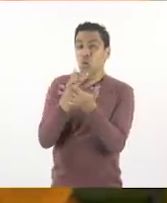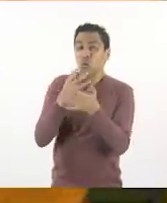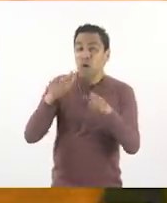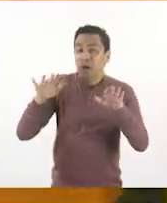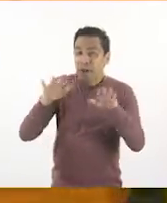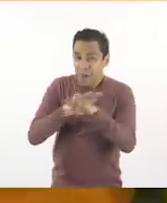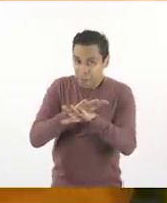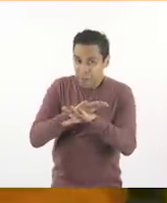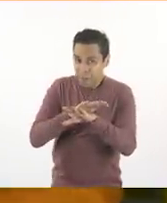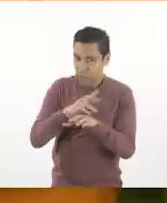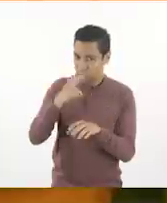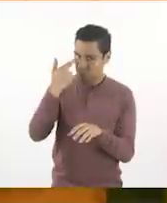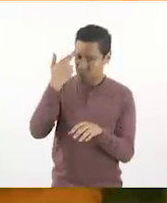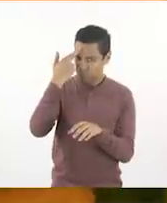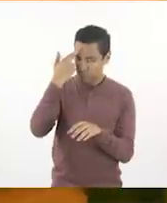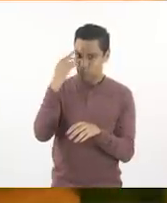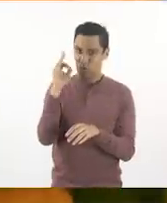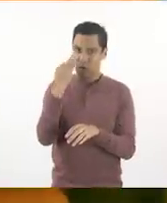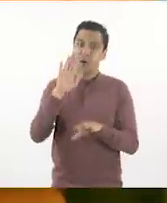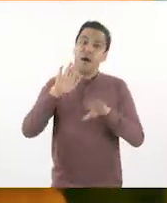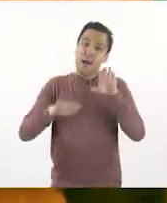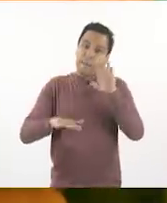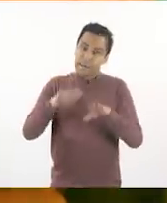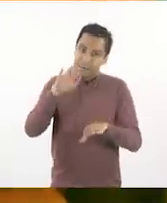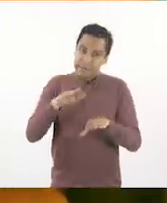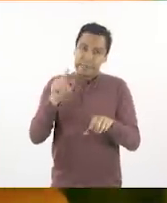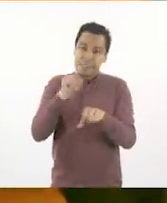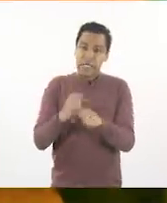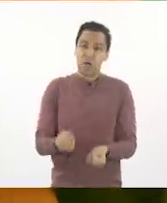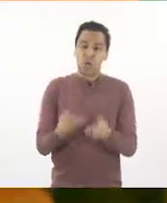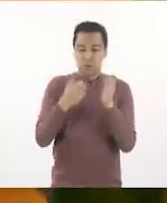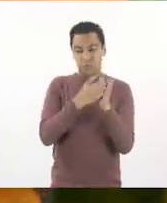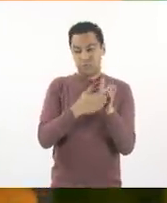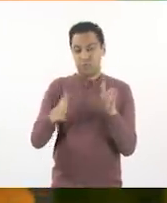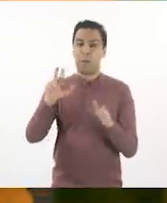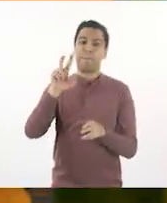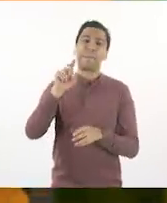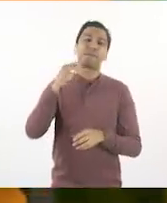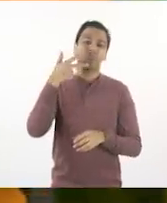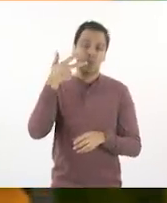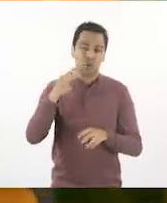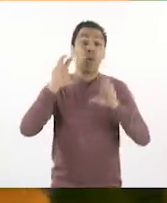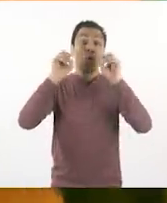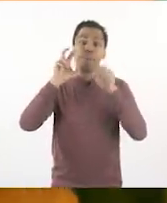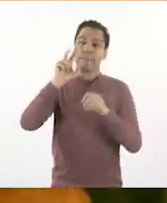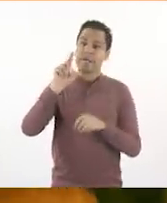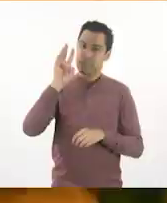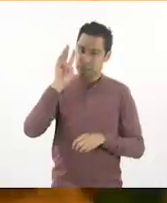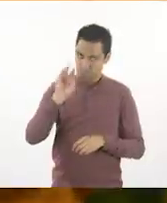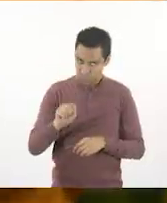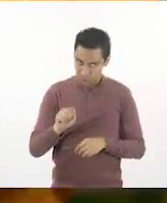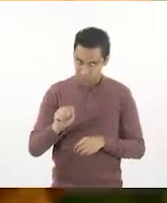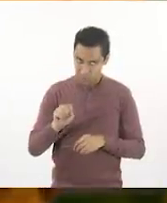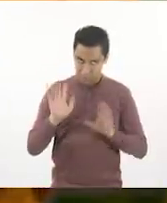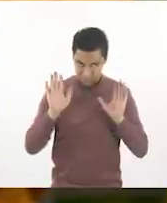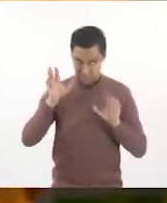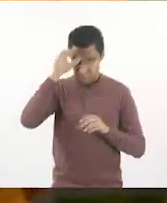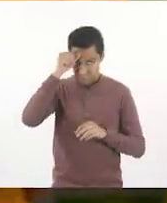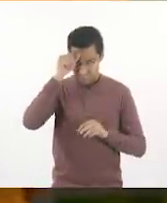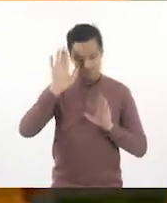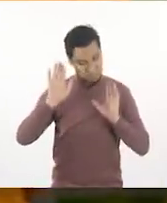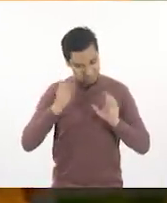cambio. Recordemos que puede ser 28, 29. Exacto. Es el único. Entonces, enero 31, febrero... 28